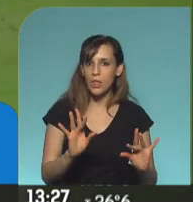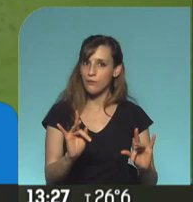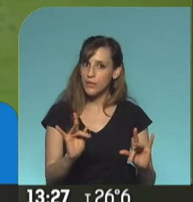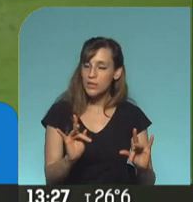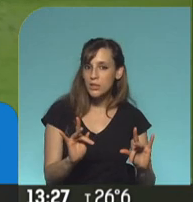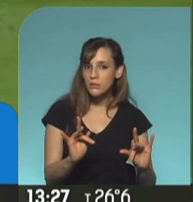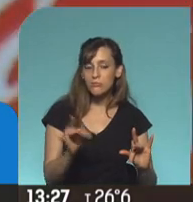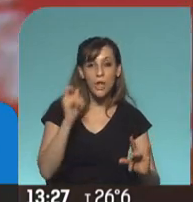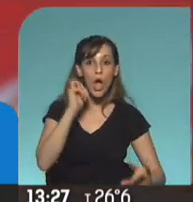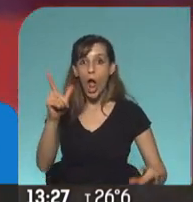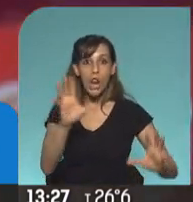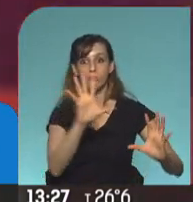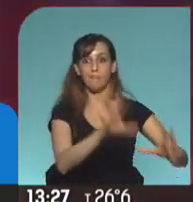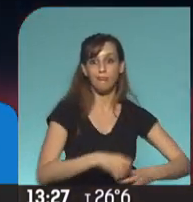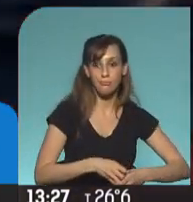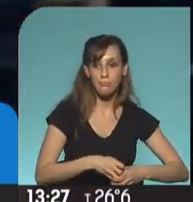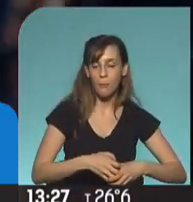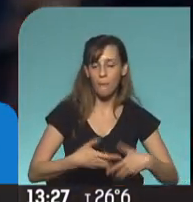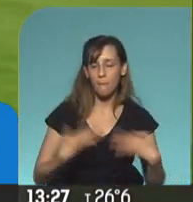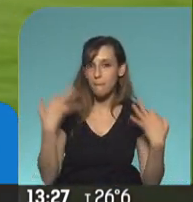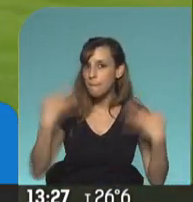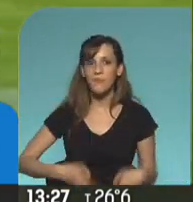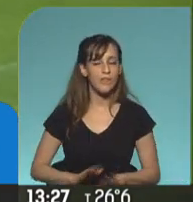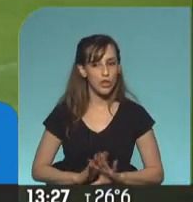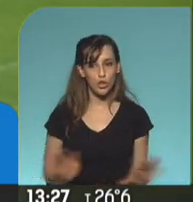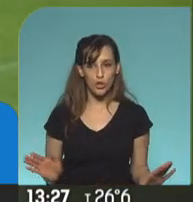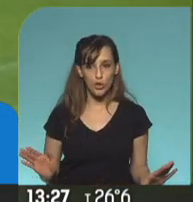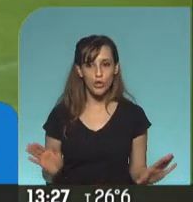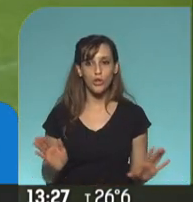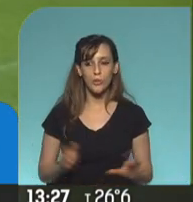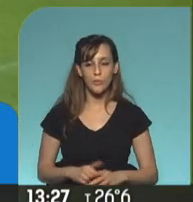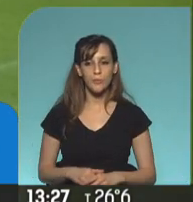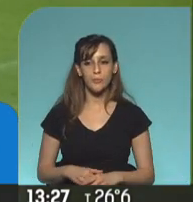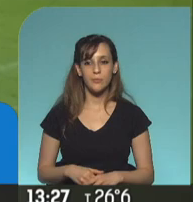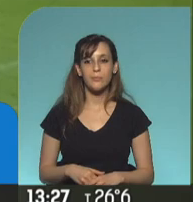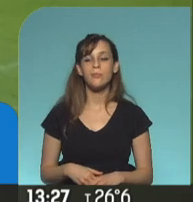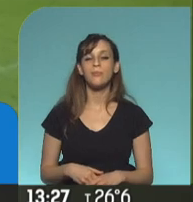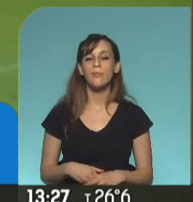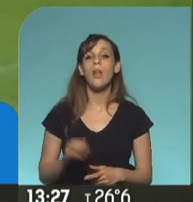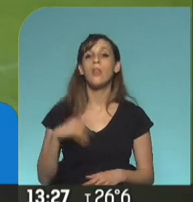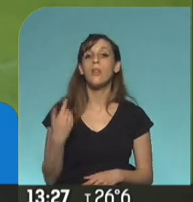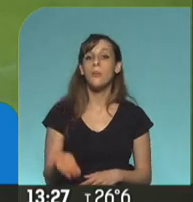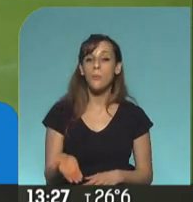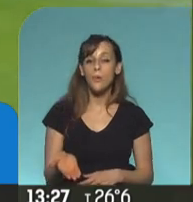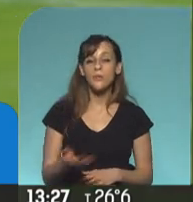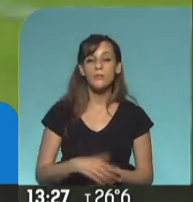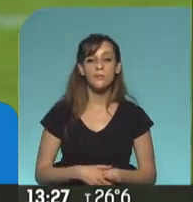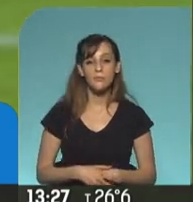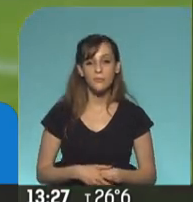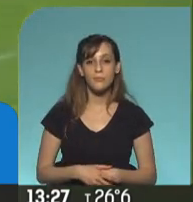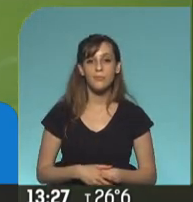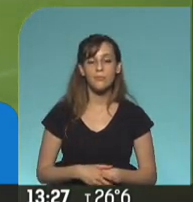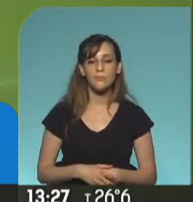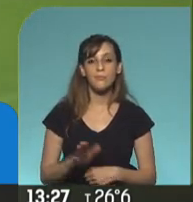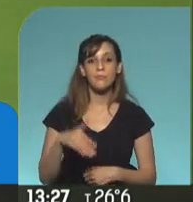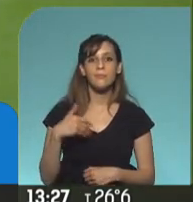que saca. Impresionante. Impresionante la pelota que saca ahí abajo. Después fueron en el mano a mano